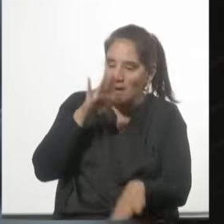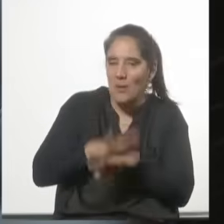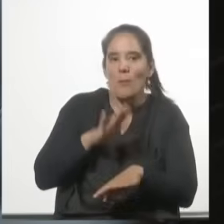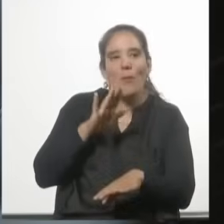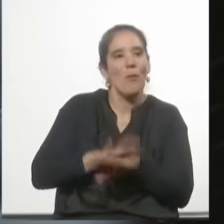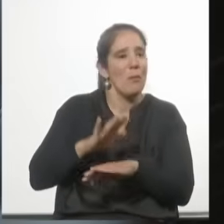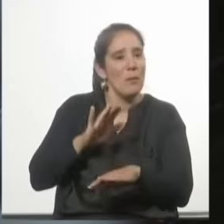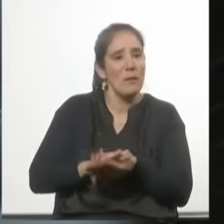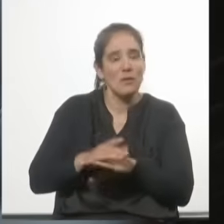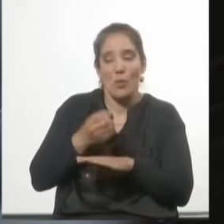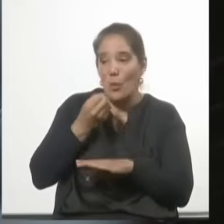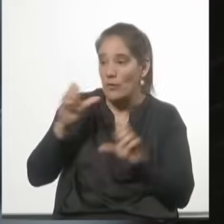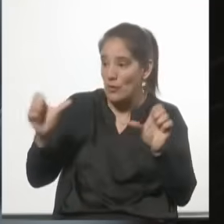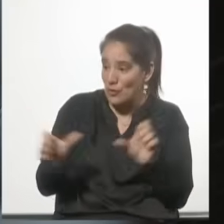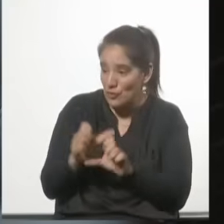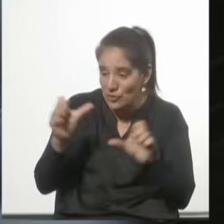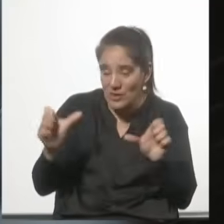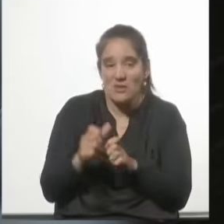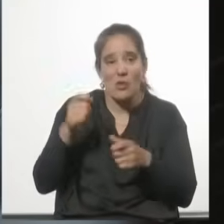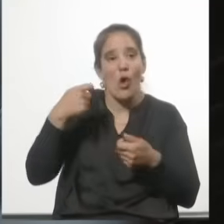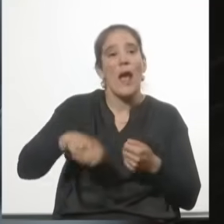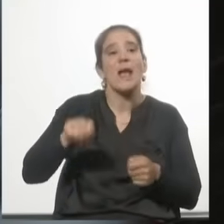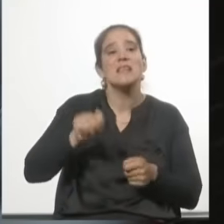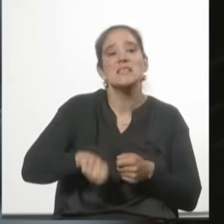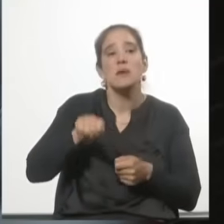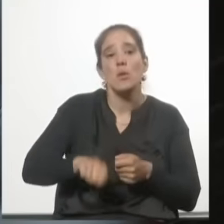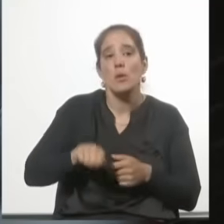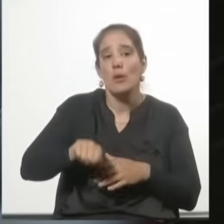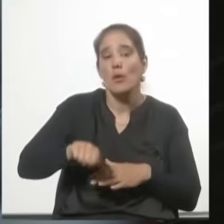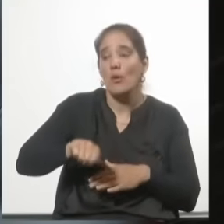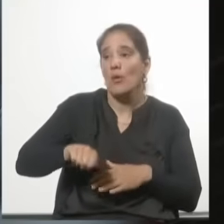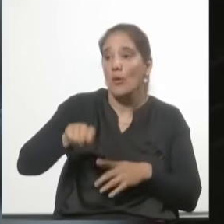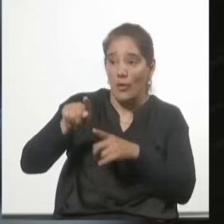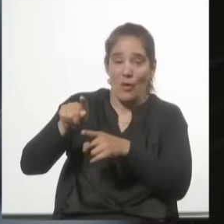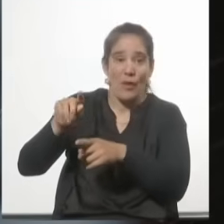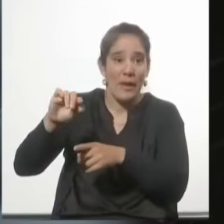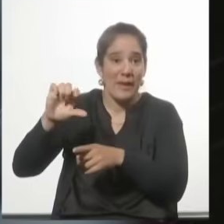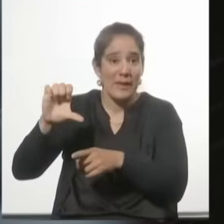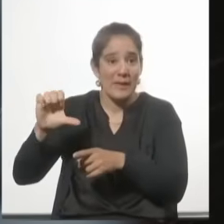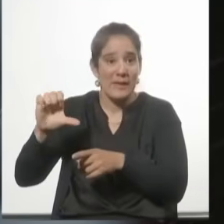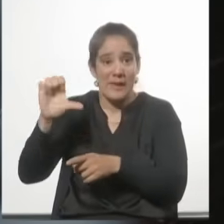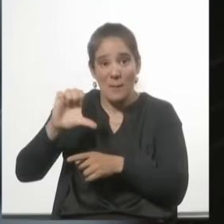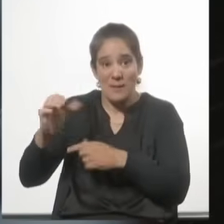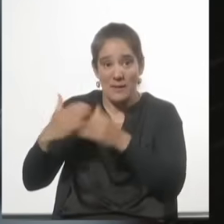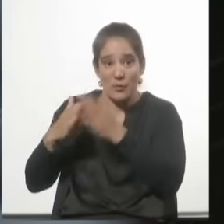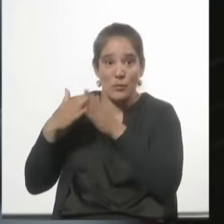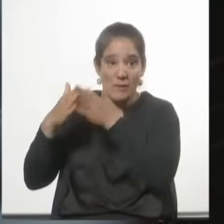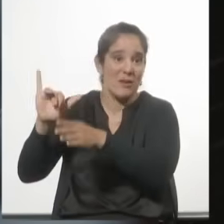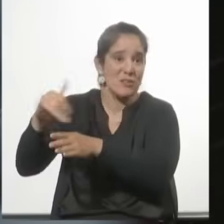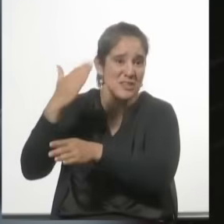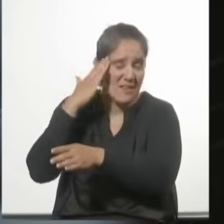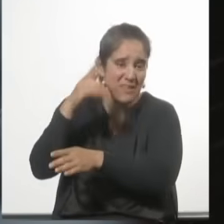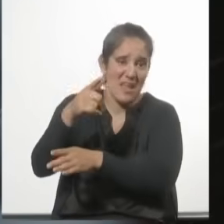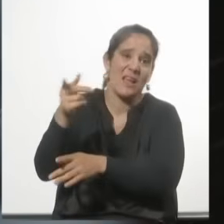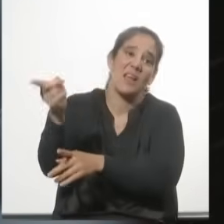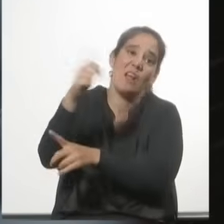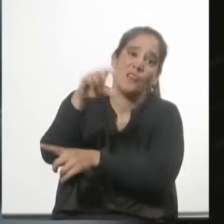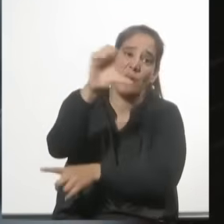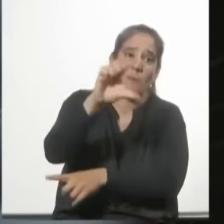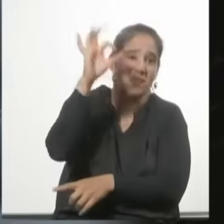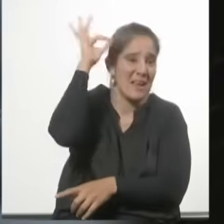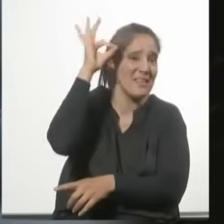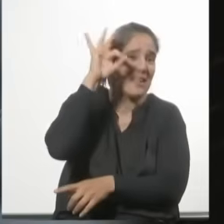de la emisión original del aval, la entidad emisora ya no tenía actividad alguna y era sustancial y